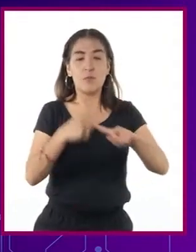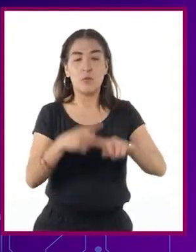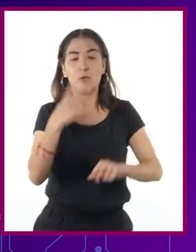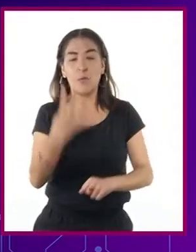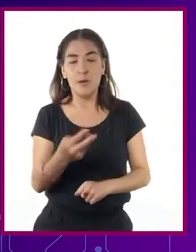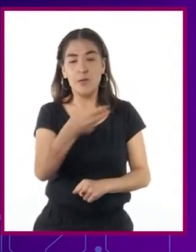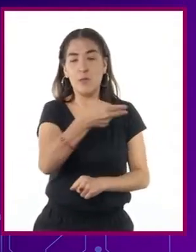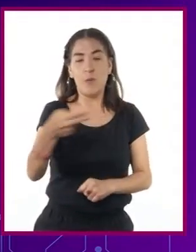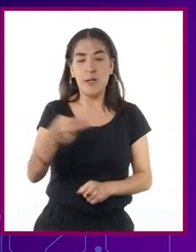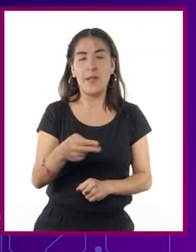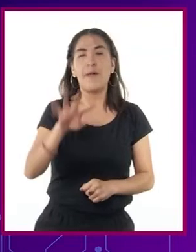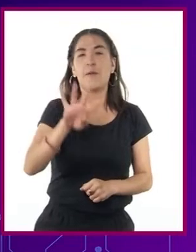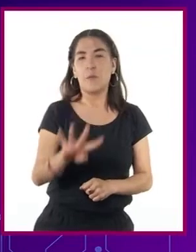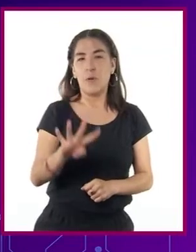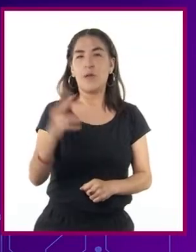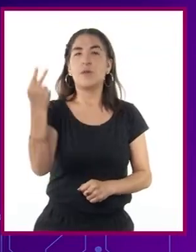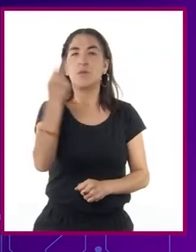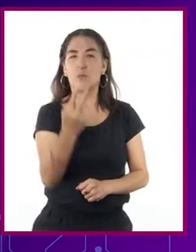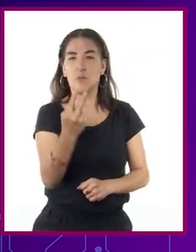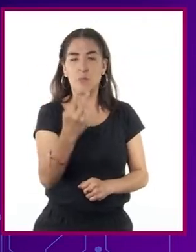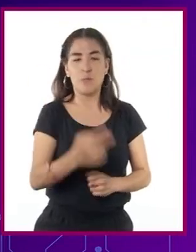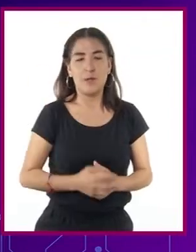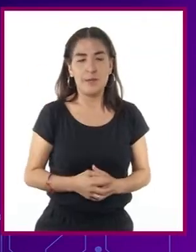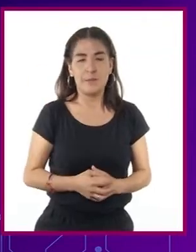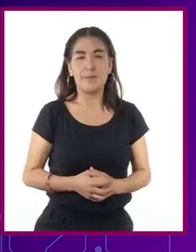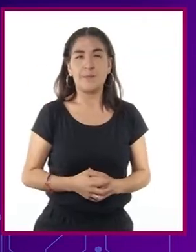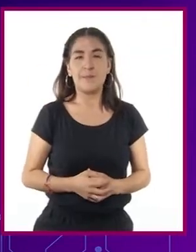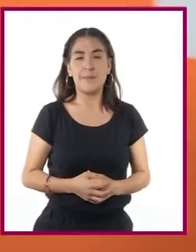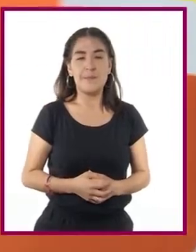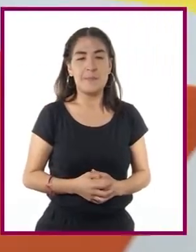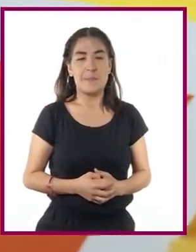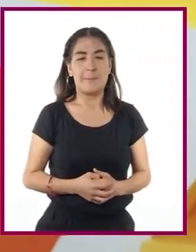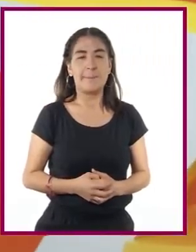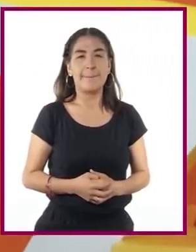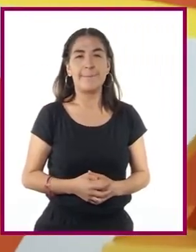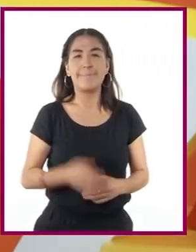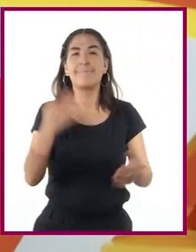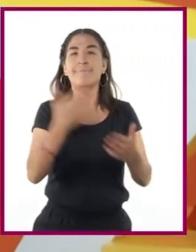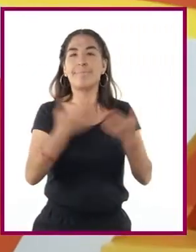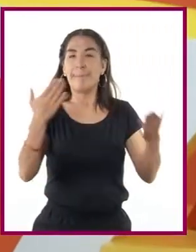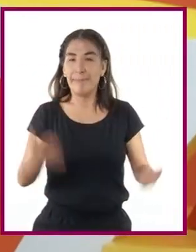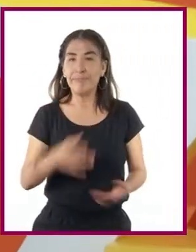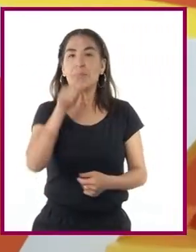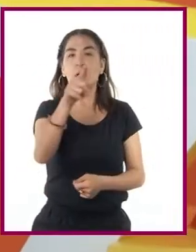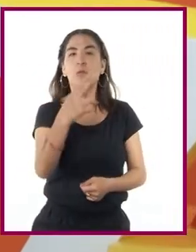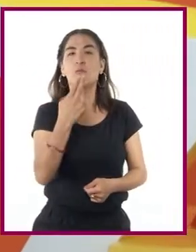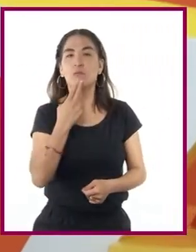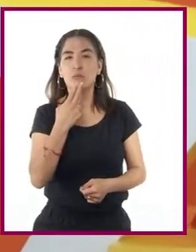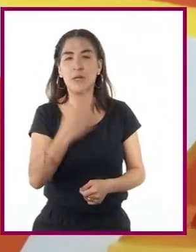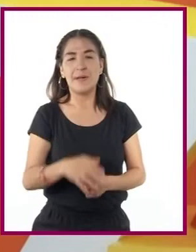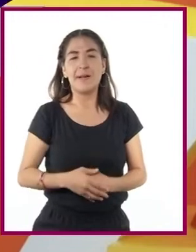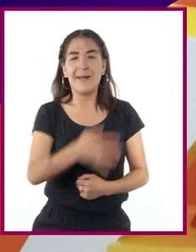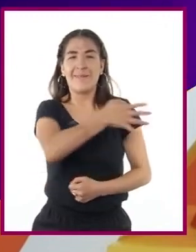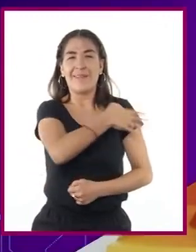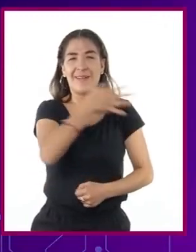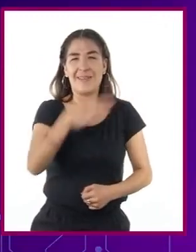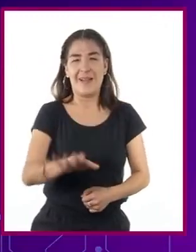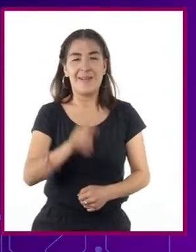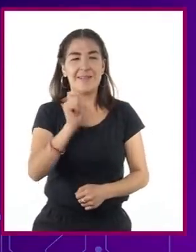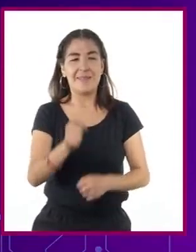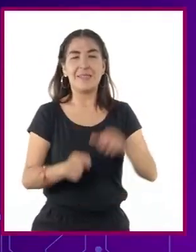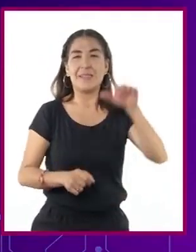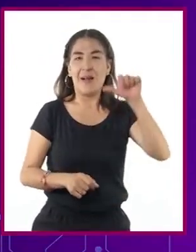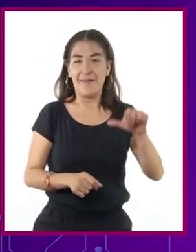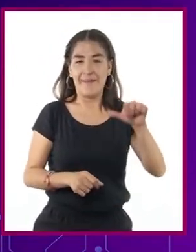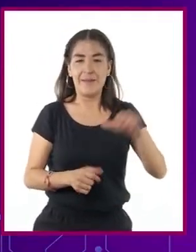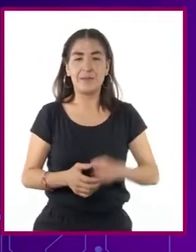4 y esto es igual a 4 al cuadrado. Ahora, si utilizamos la generalización de A